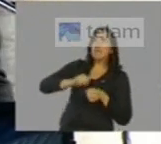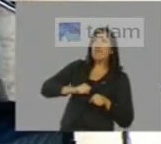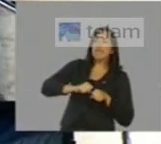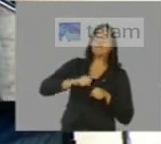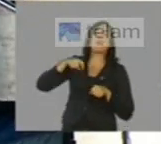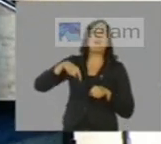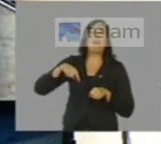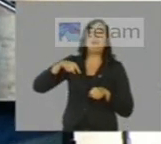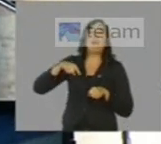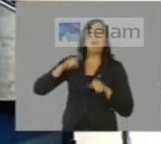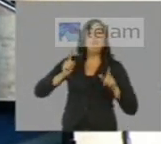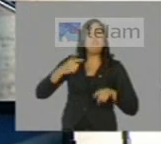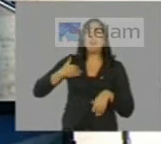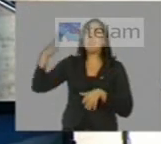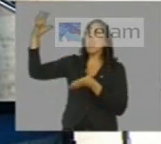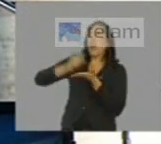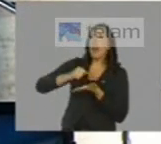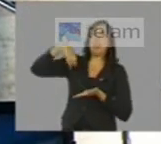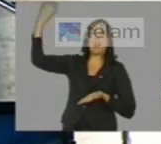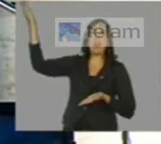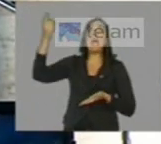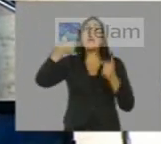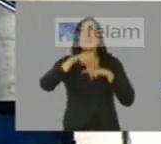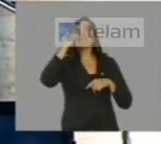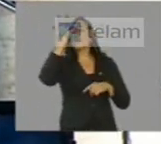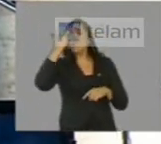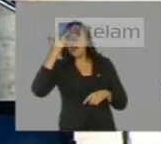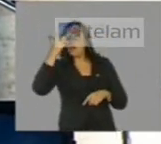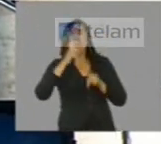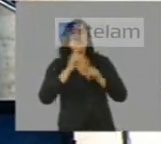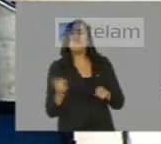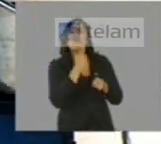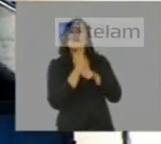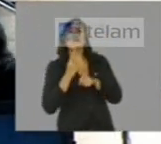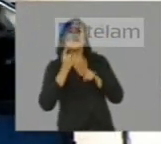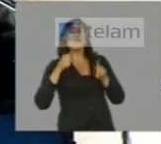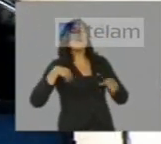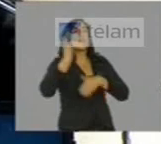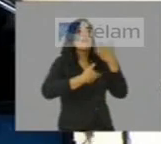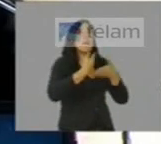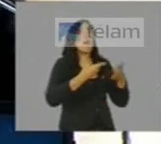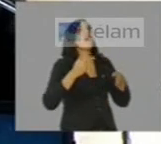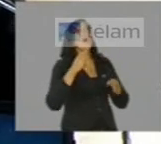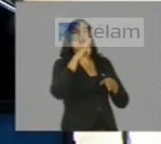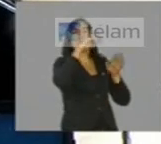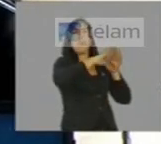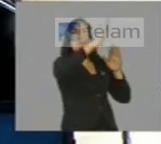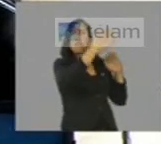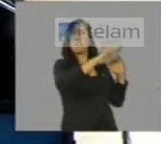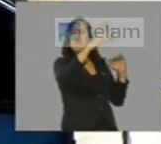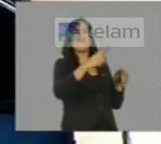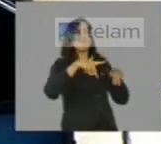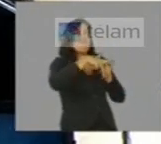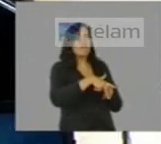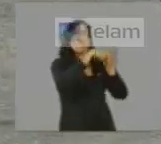jamás hubiera podido cruzar los Andes para liberar a pueblos hermanos. La historia hay que contarla completa